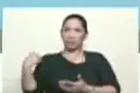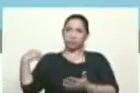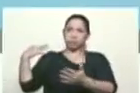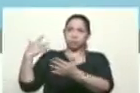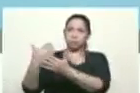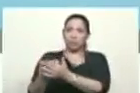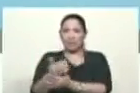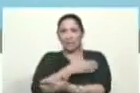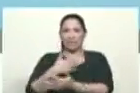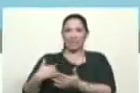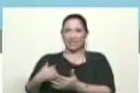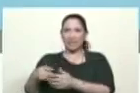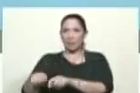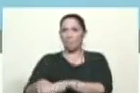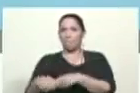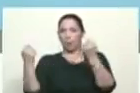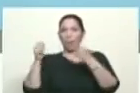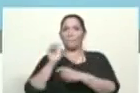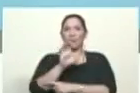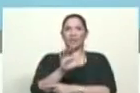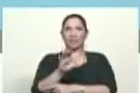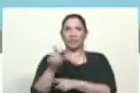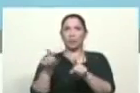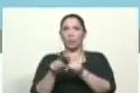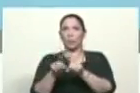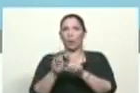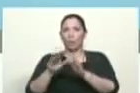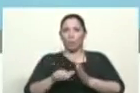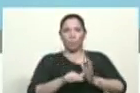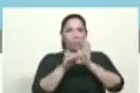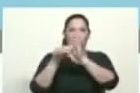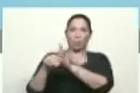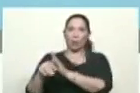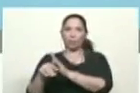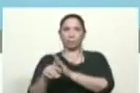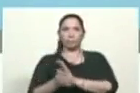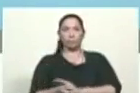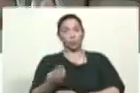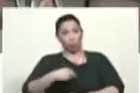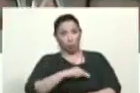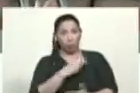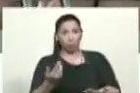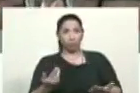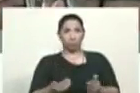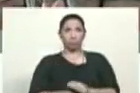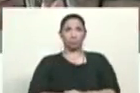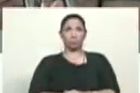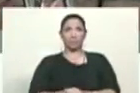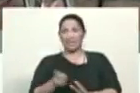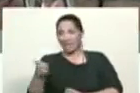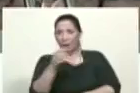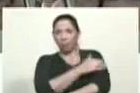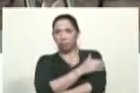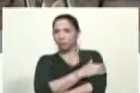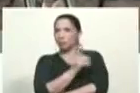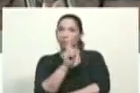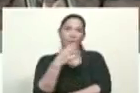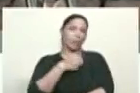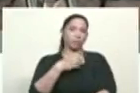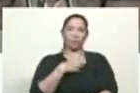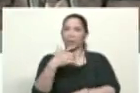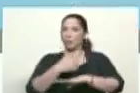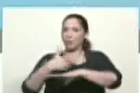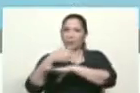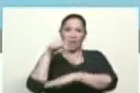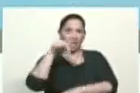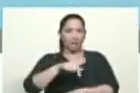querido repartirse el país como un botín. Y en eso estamos. Esa oposición no puede gobernar con esta